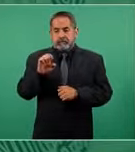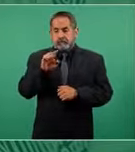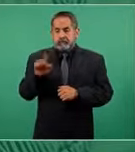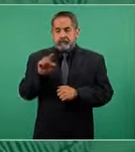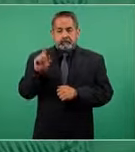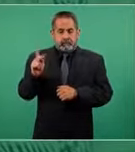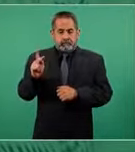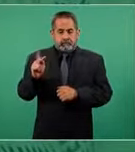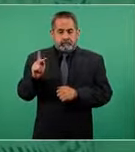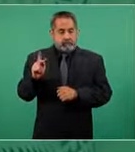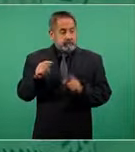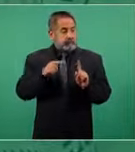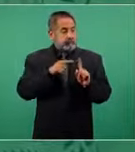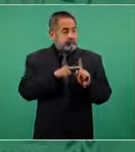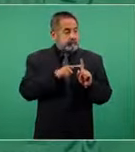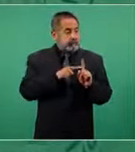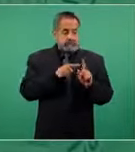y declara en contra